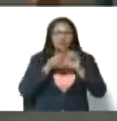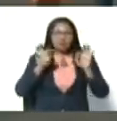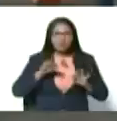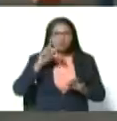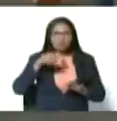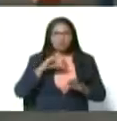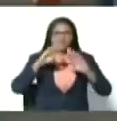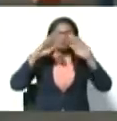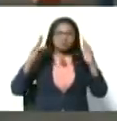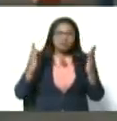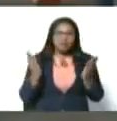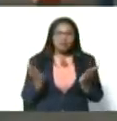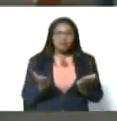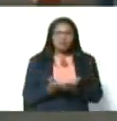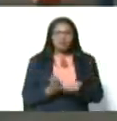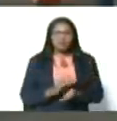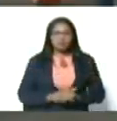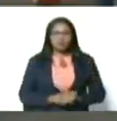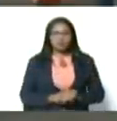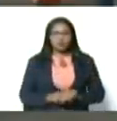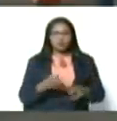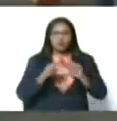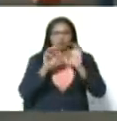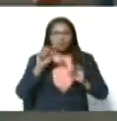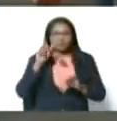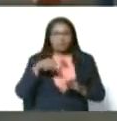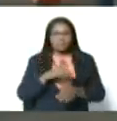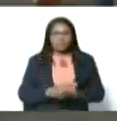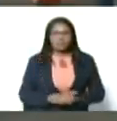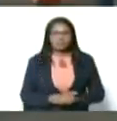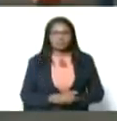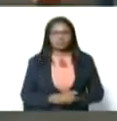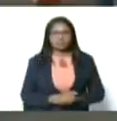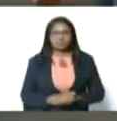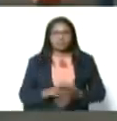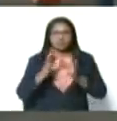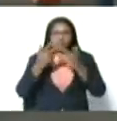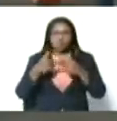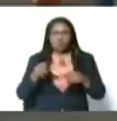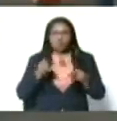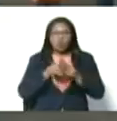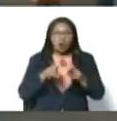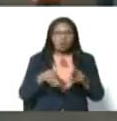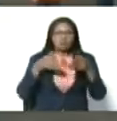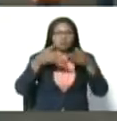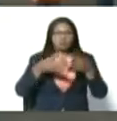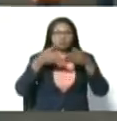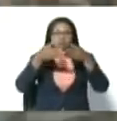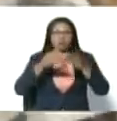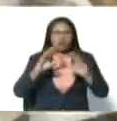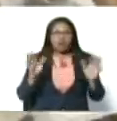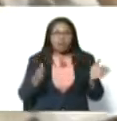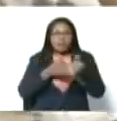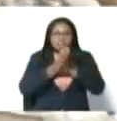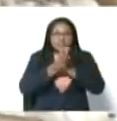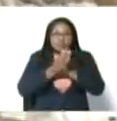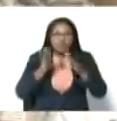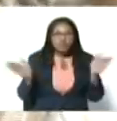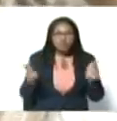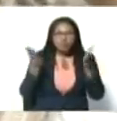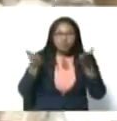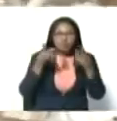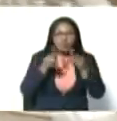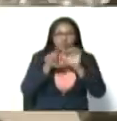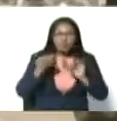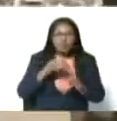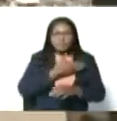podemos hacer las cosas, y más aún desde el punto de vista de la industria naval. Dianca emprendió esa gran misión encomendada por usted,